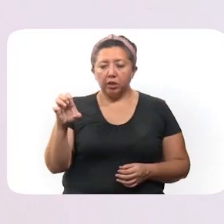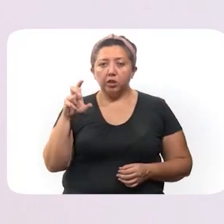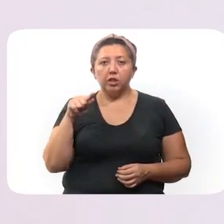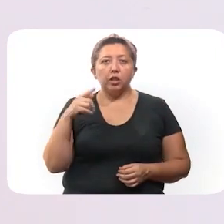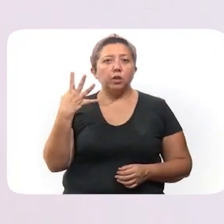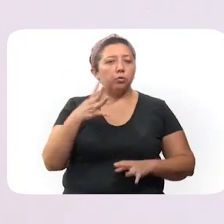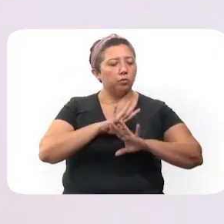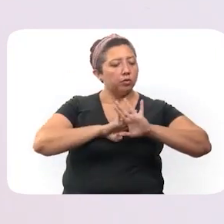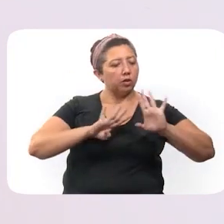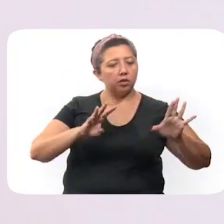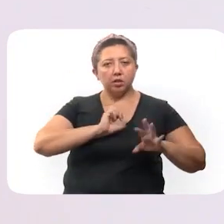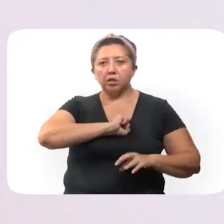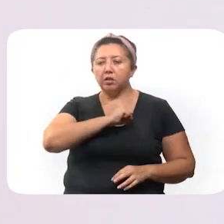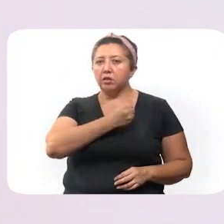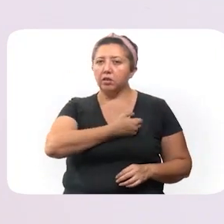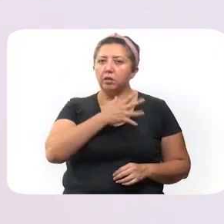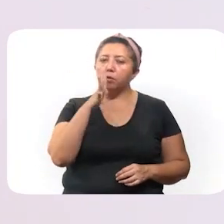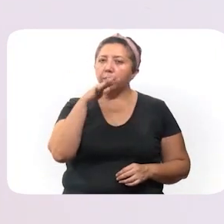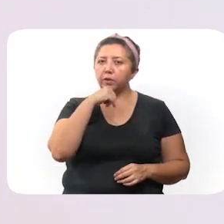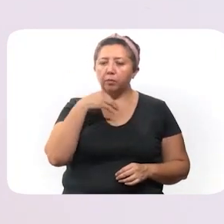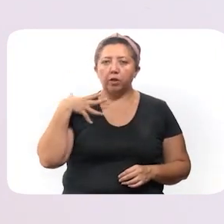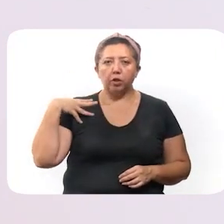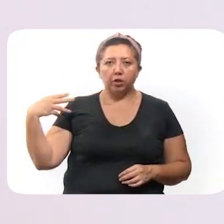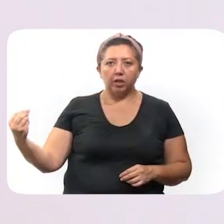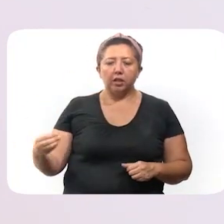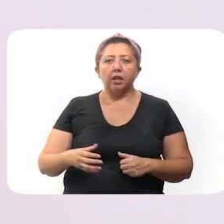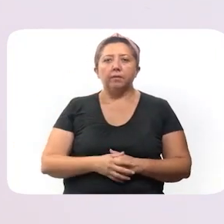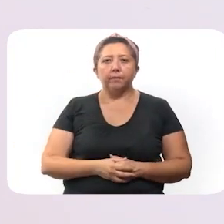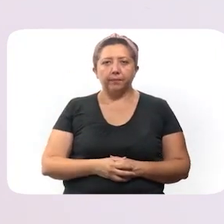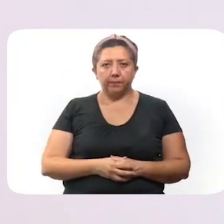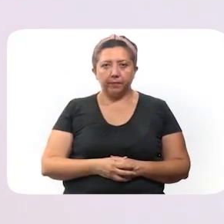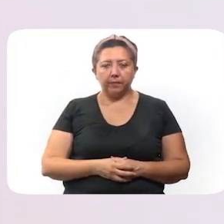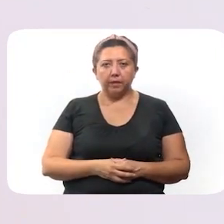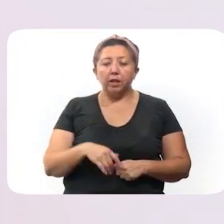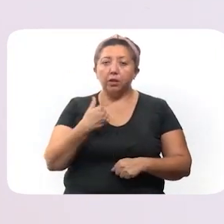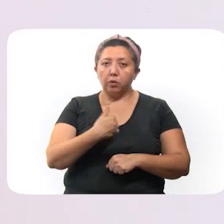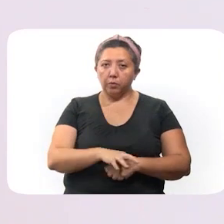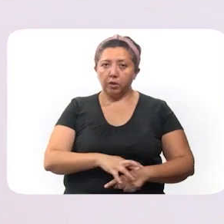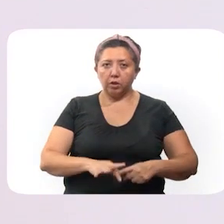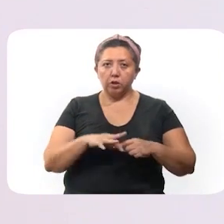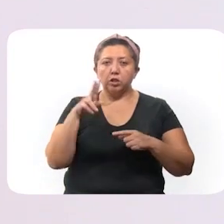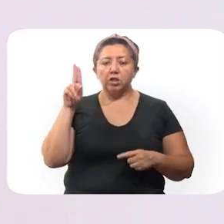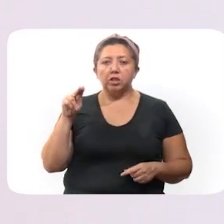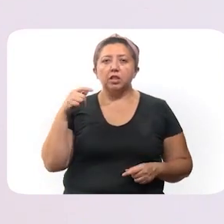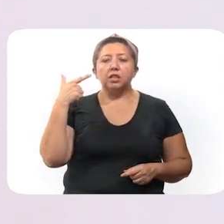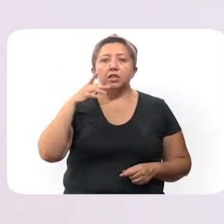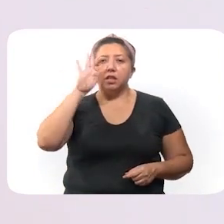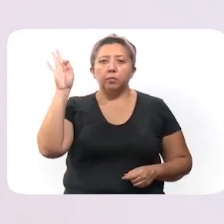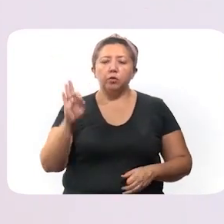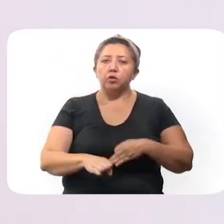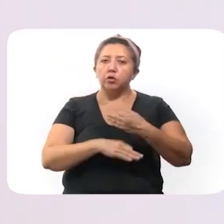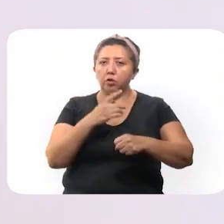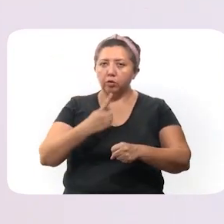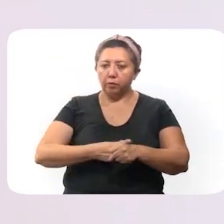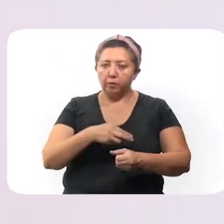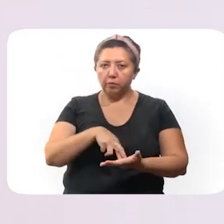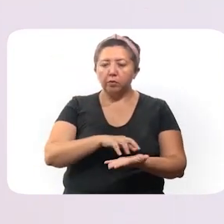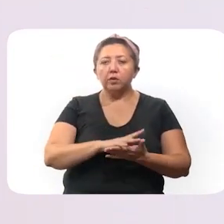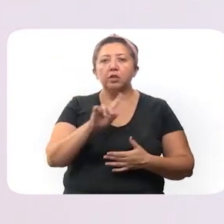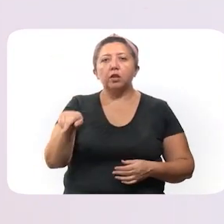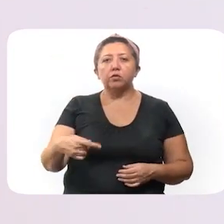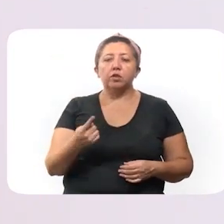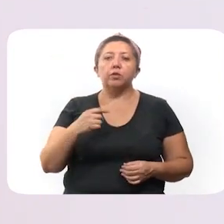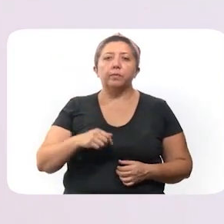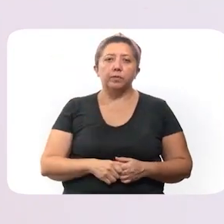51.574 pacientes ya se recuperaron, no presentan síntomas ni pueden contagiar. Esta cifra representa el 87% del total de